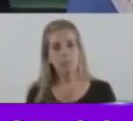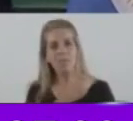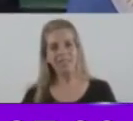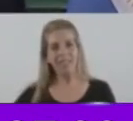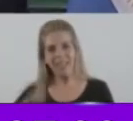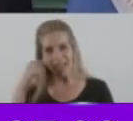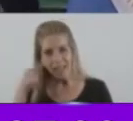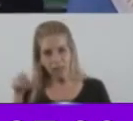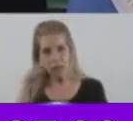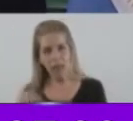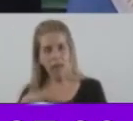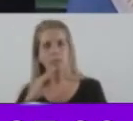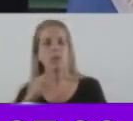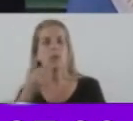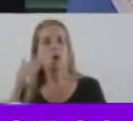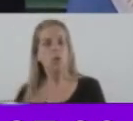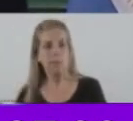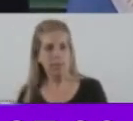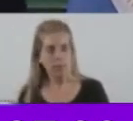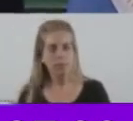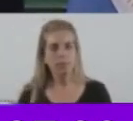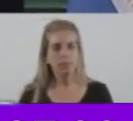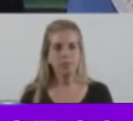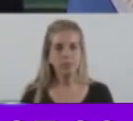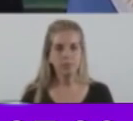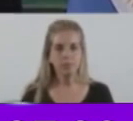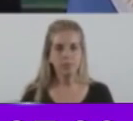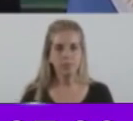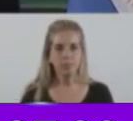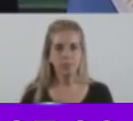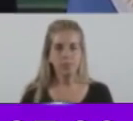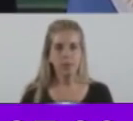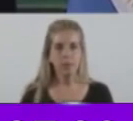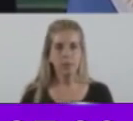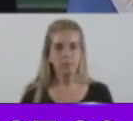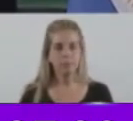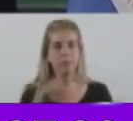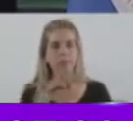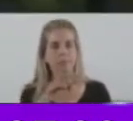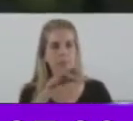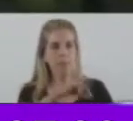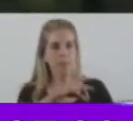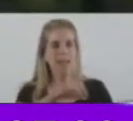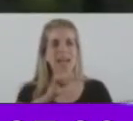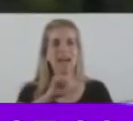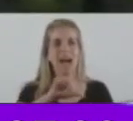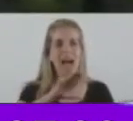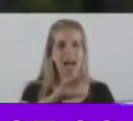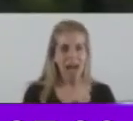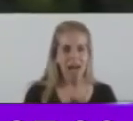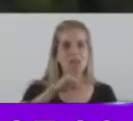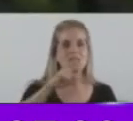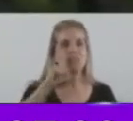las justificaciones de algunos han sido, la verdad, impresentables. Y en palabras del propio Alberto Fernández, dijo que